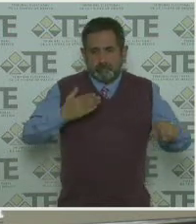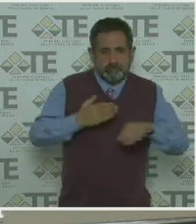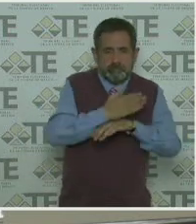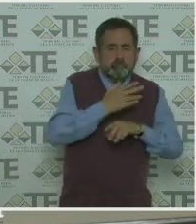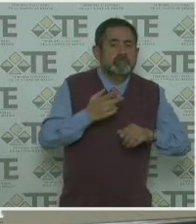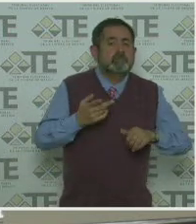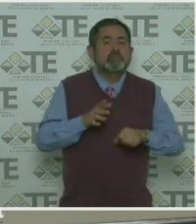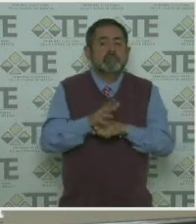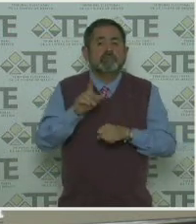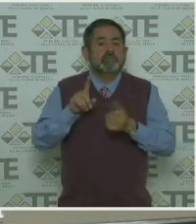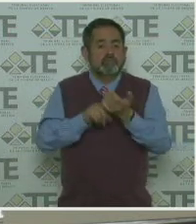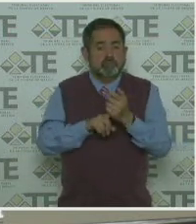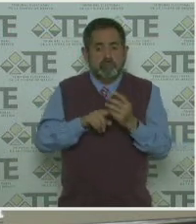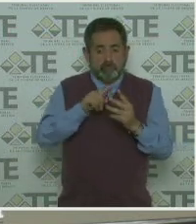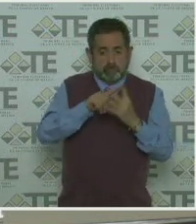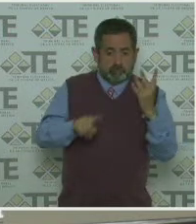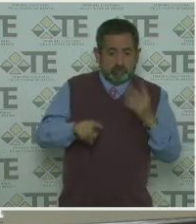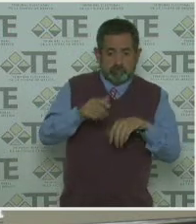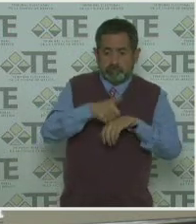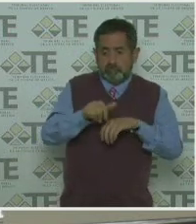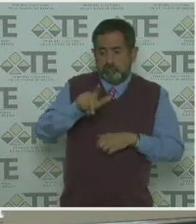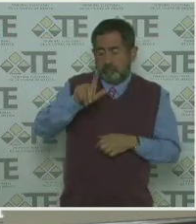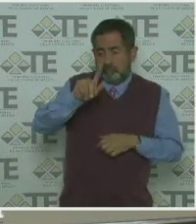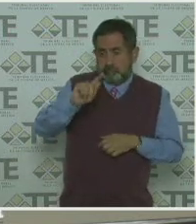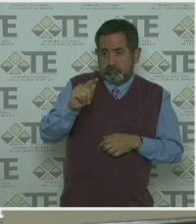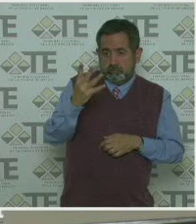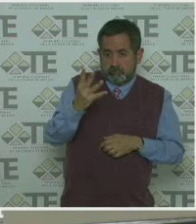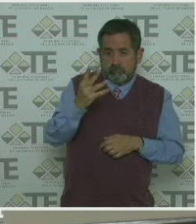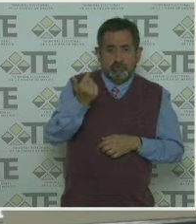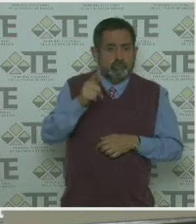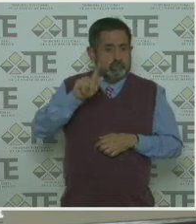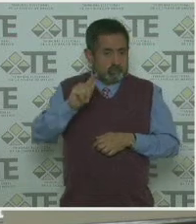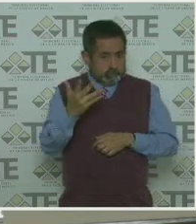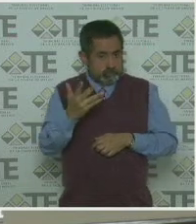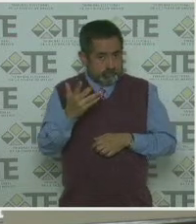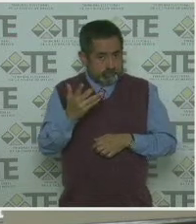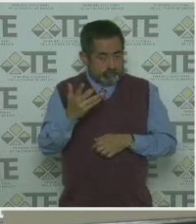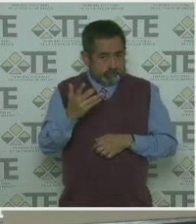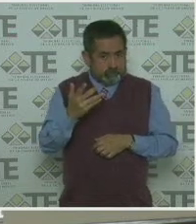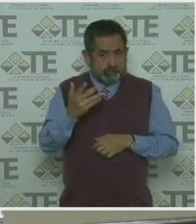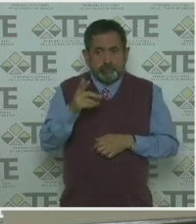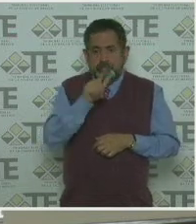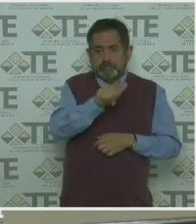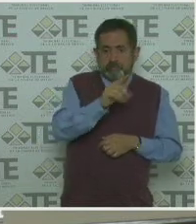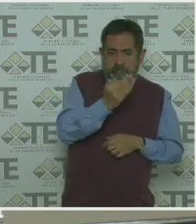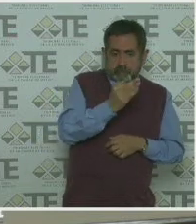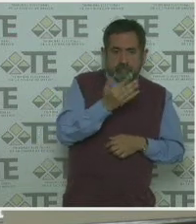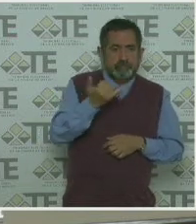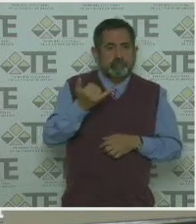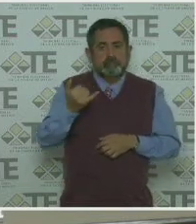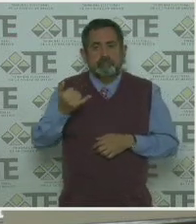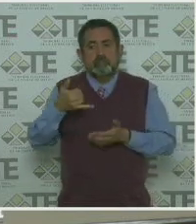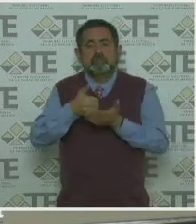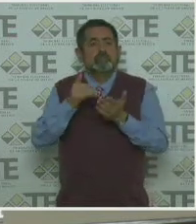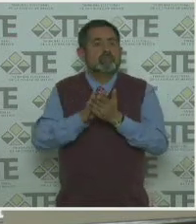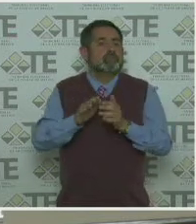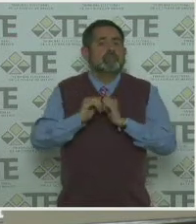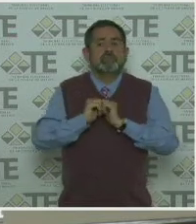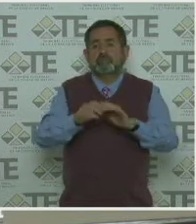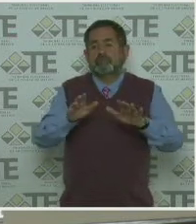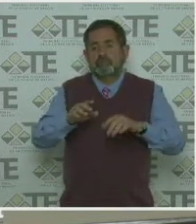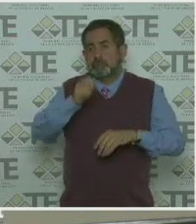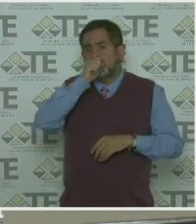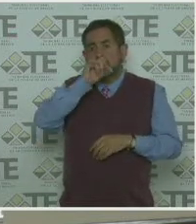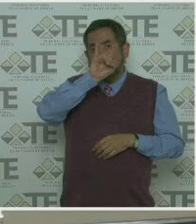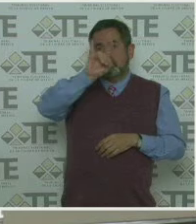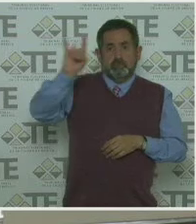fueron emitidos, en el caso de los juicios 74 y 75, el 17 de febrero y publicados en los